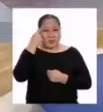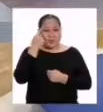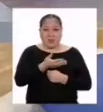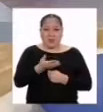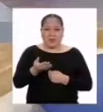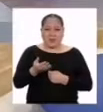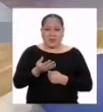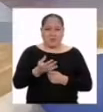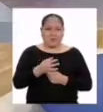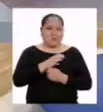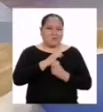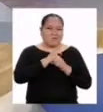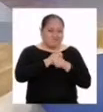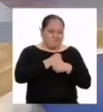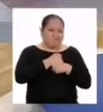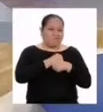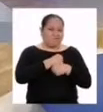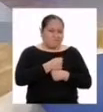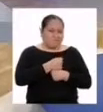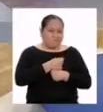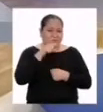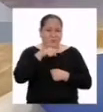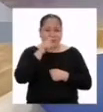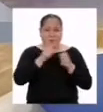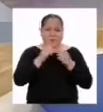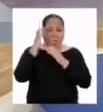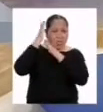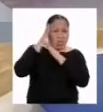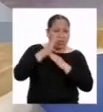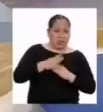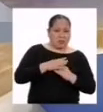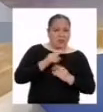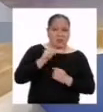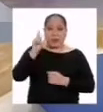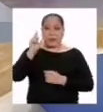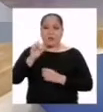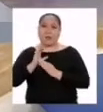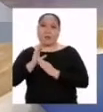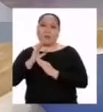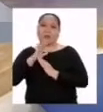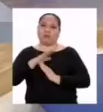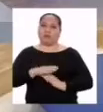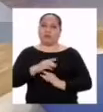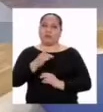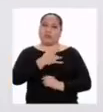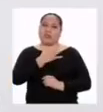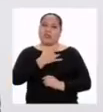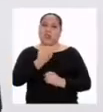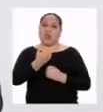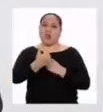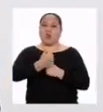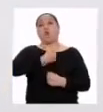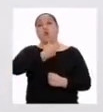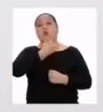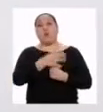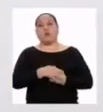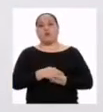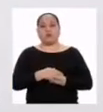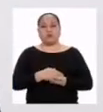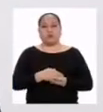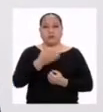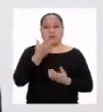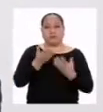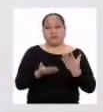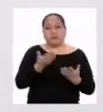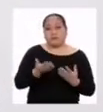debe ser doloroso para quienes han sufrido discriminación y los discriminadores sentirán culpa. También puede